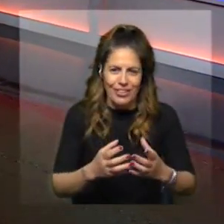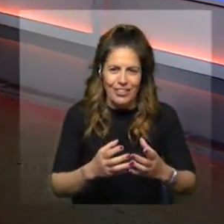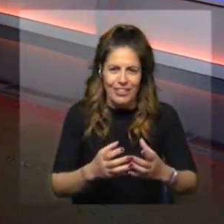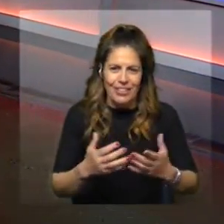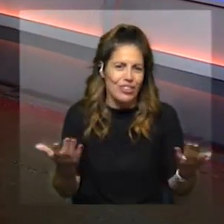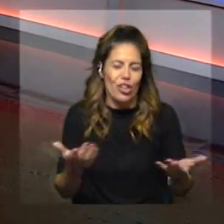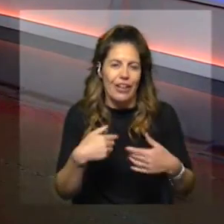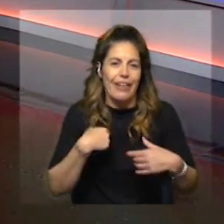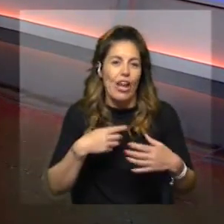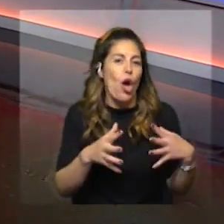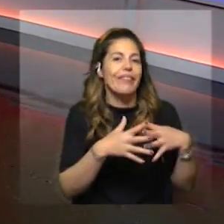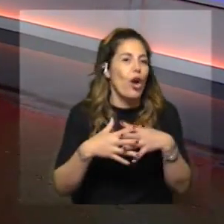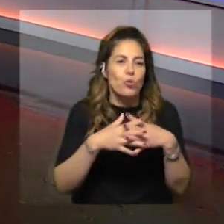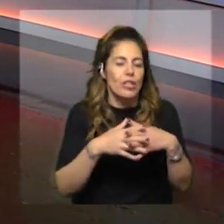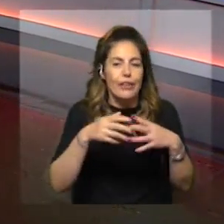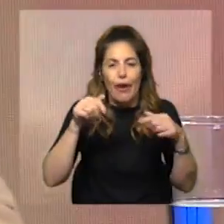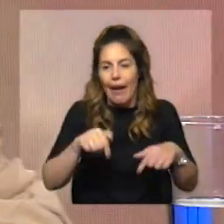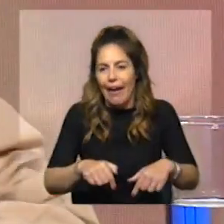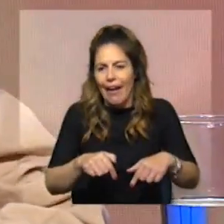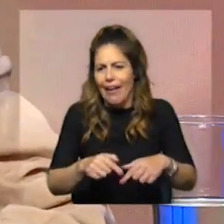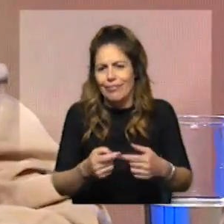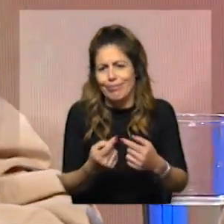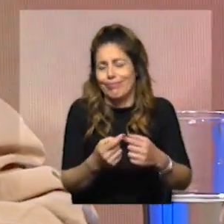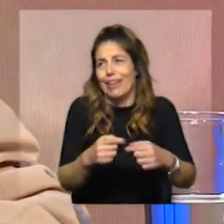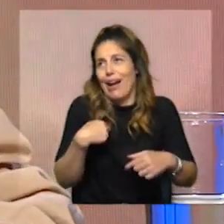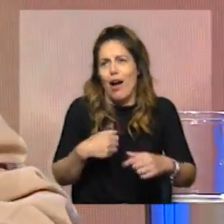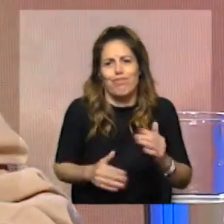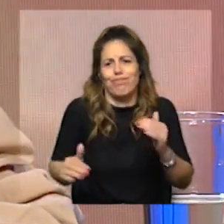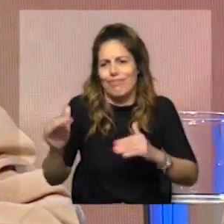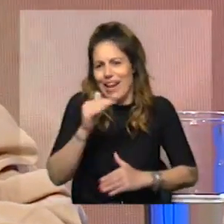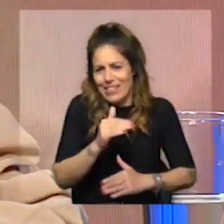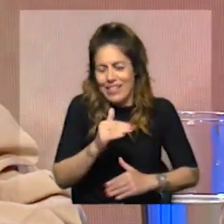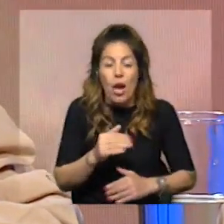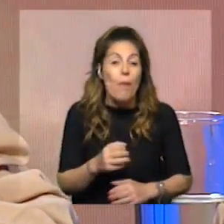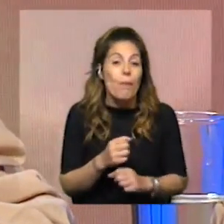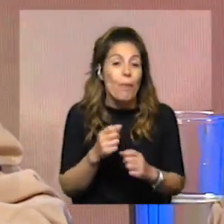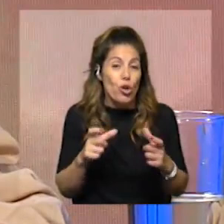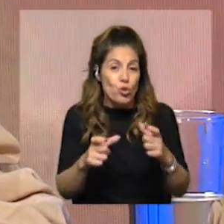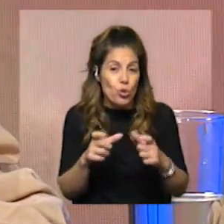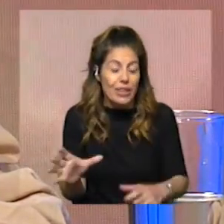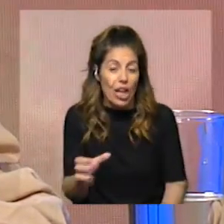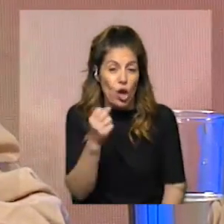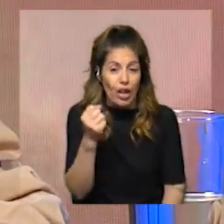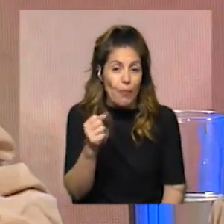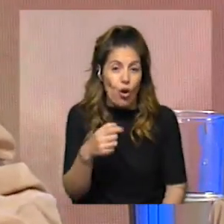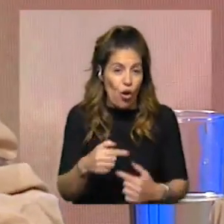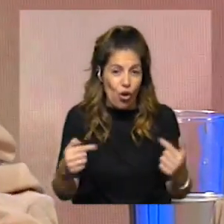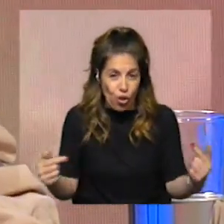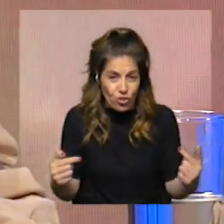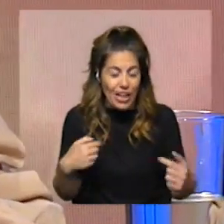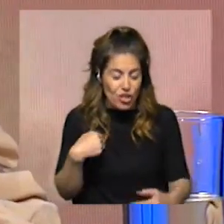dejó el jardín un poroto, iba a hacer el teatro de verano. Pero no, nada, por suerte logramos conseguir varias cosas que